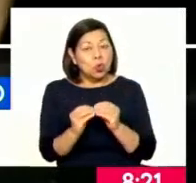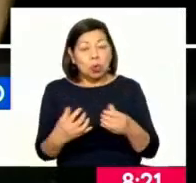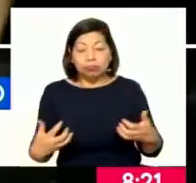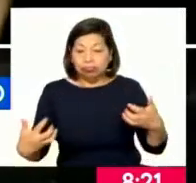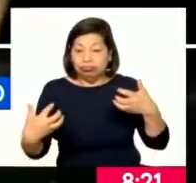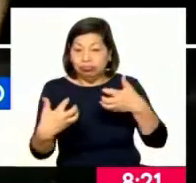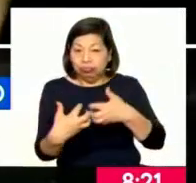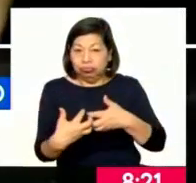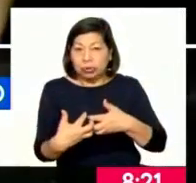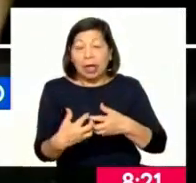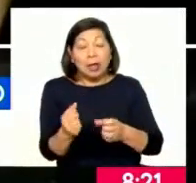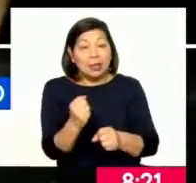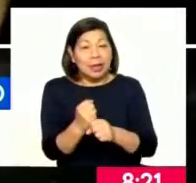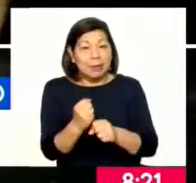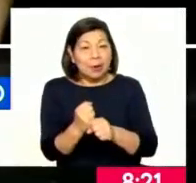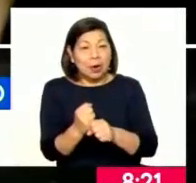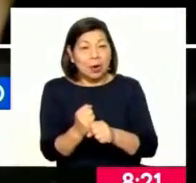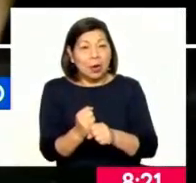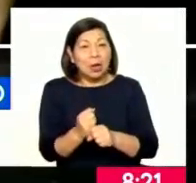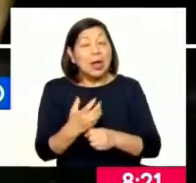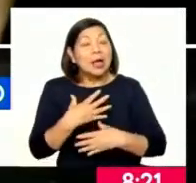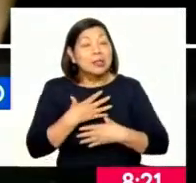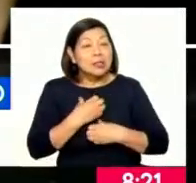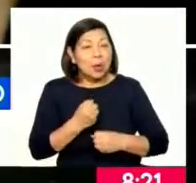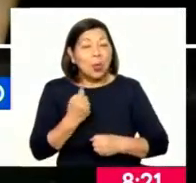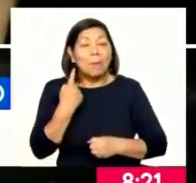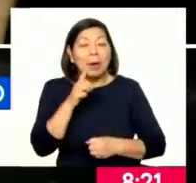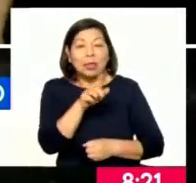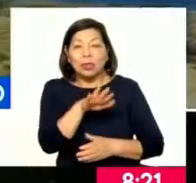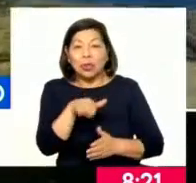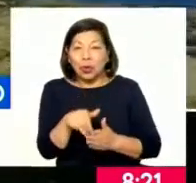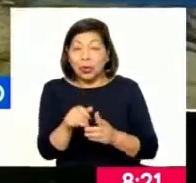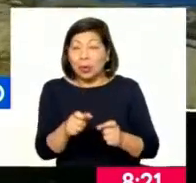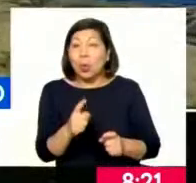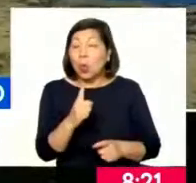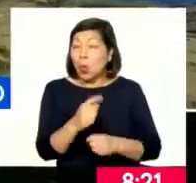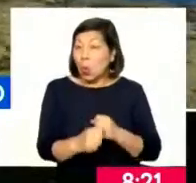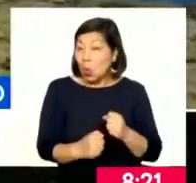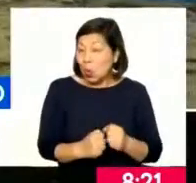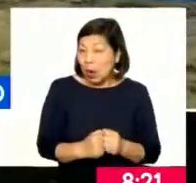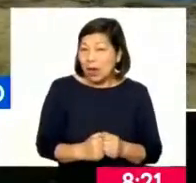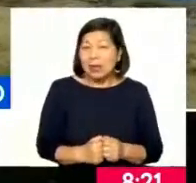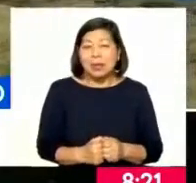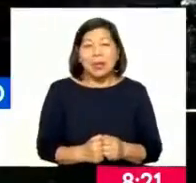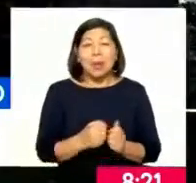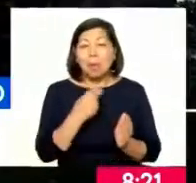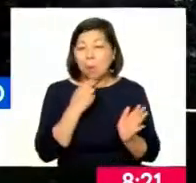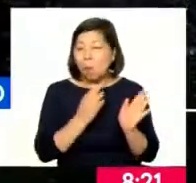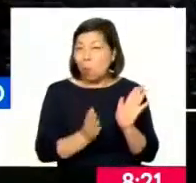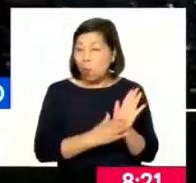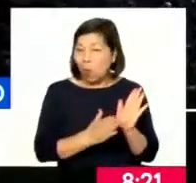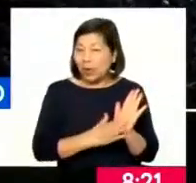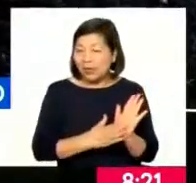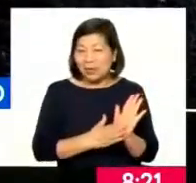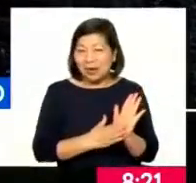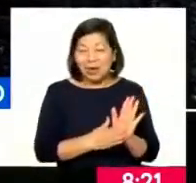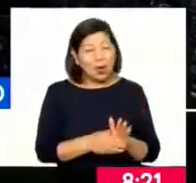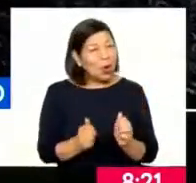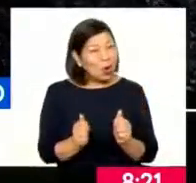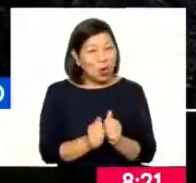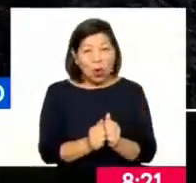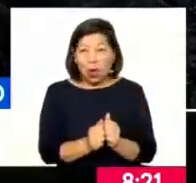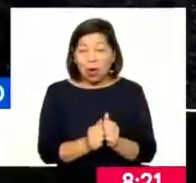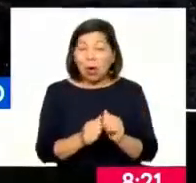para garantizar, desde luego, la salud de la población. Hace un año quedó en evidencia de que no se contaba con